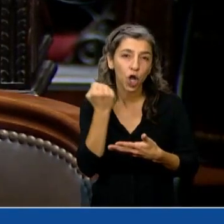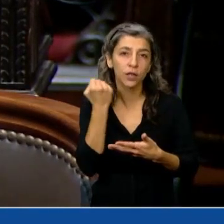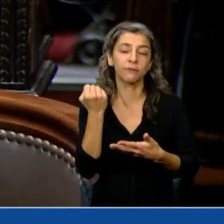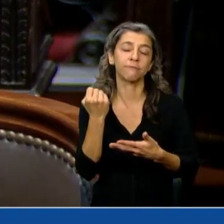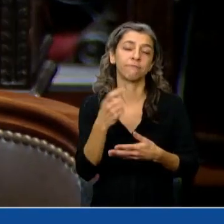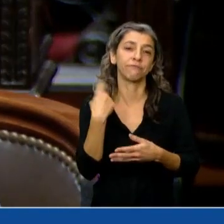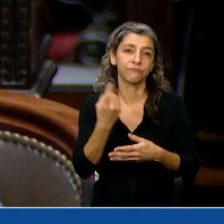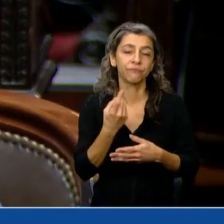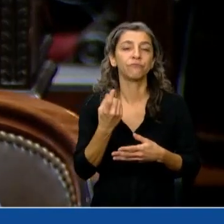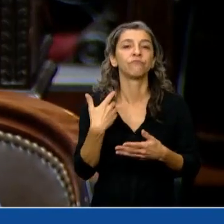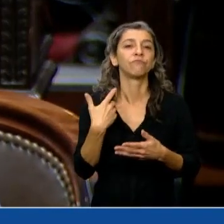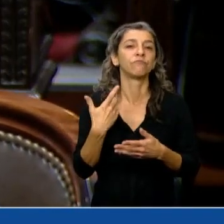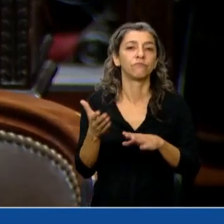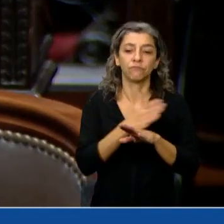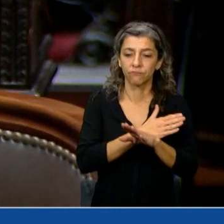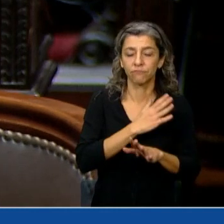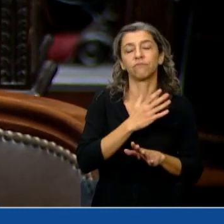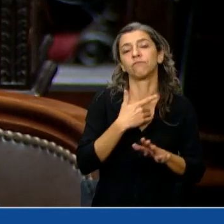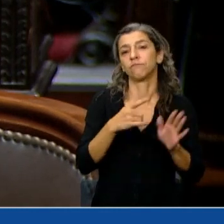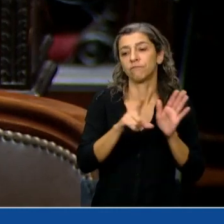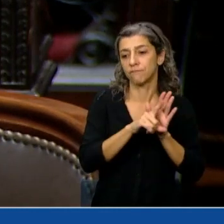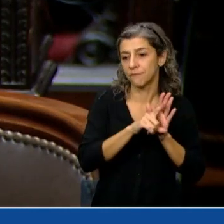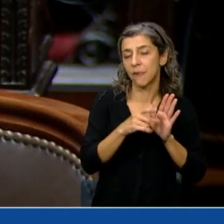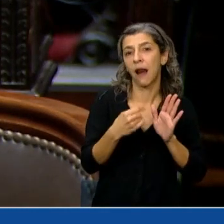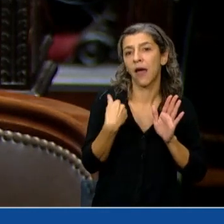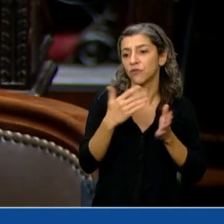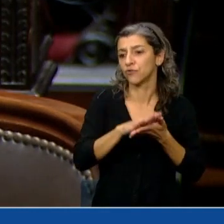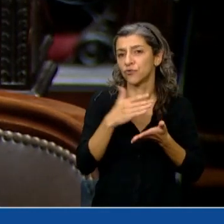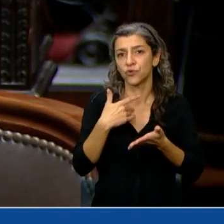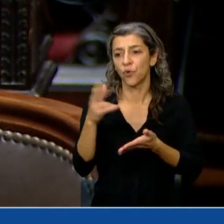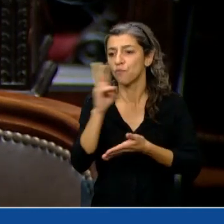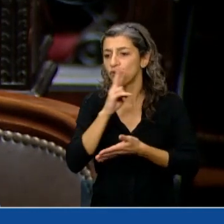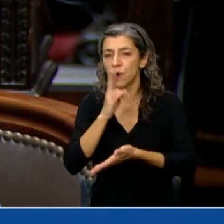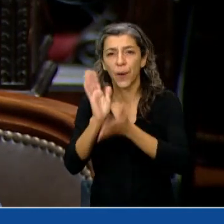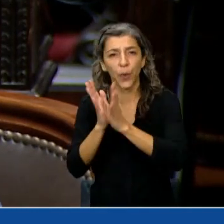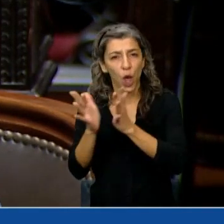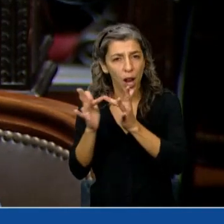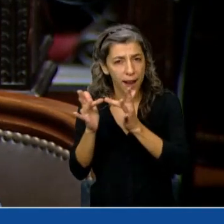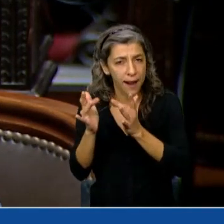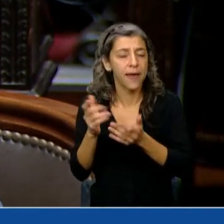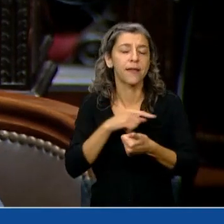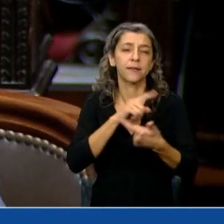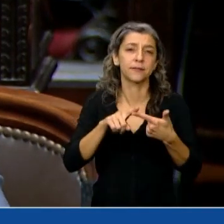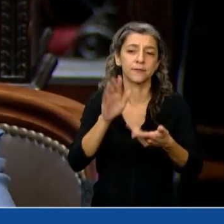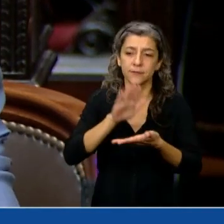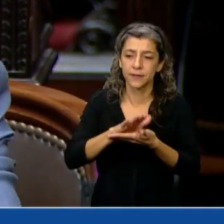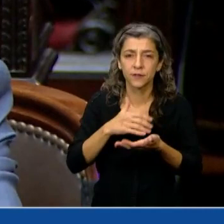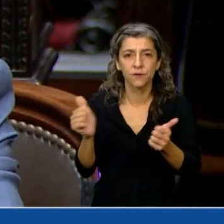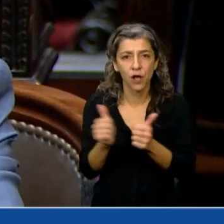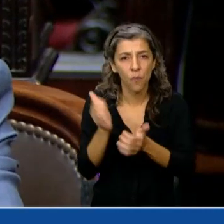de la violencia digital hacia la mujer, el ejercicio profesional del acompañamiento